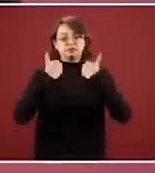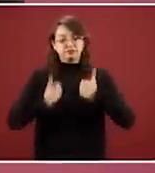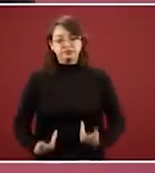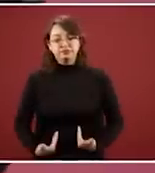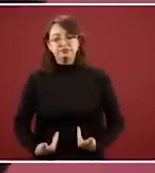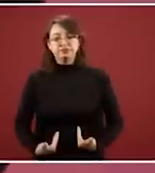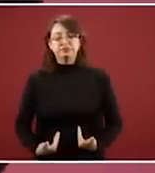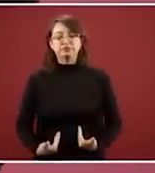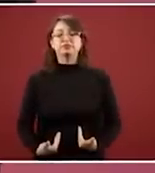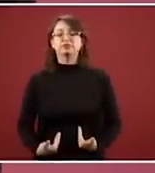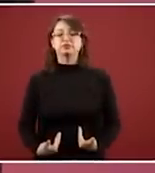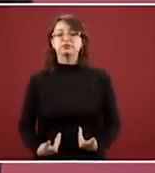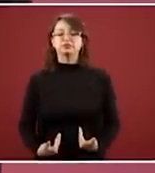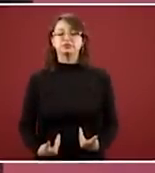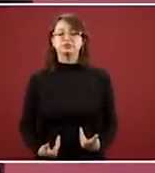Claro que